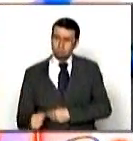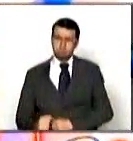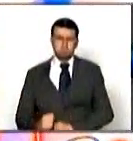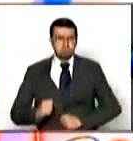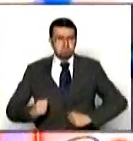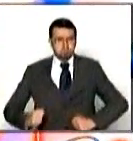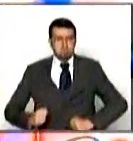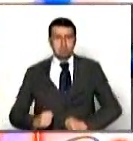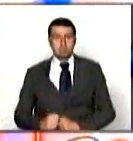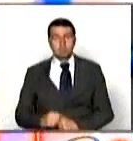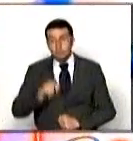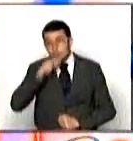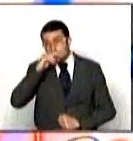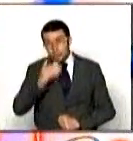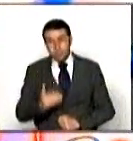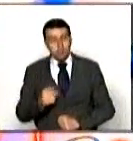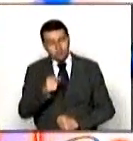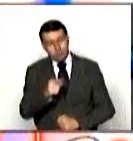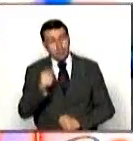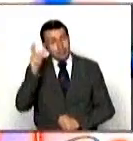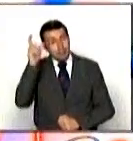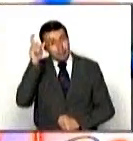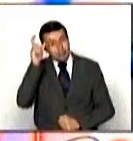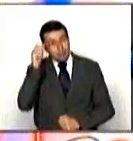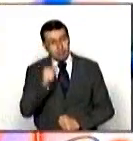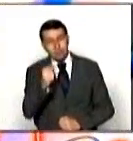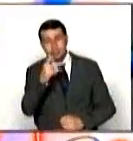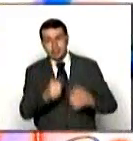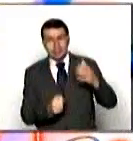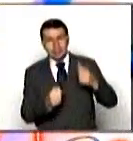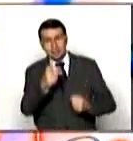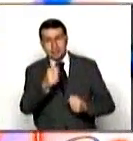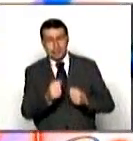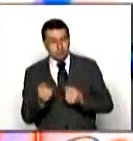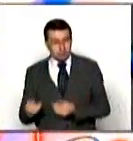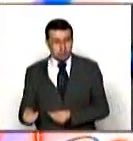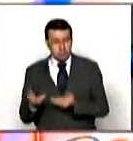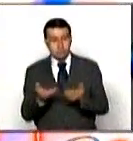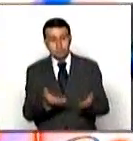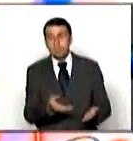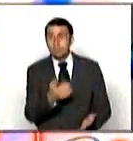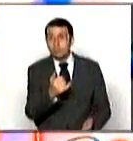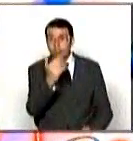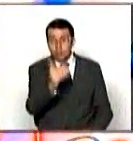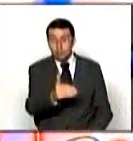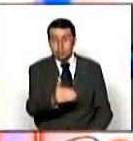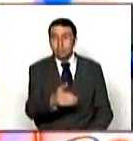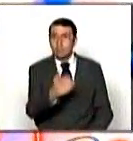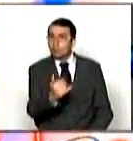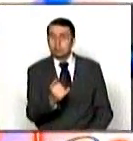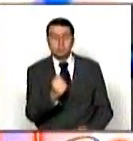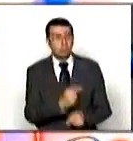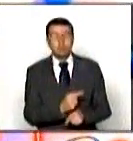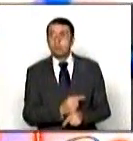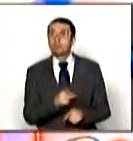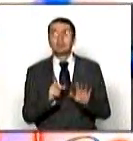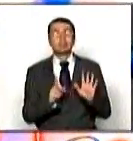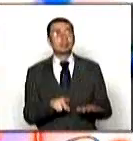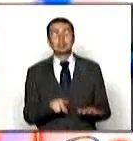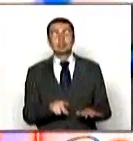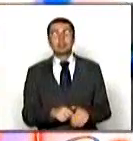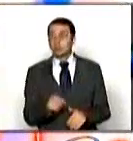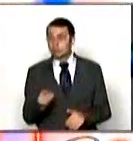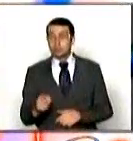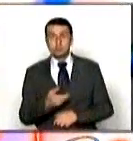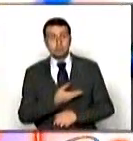Cuando le damos a los niños, y hoy por ejemplo cuando tenemos la experiencia con niños muy pequeños que ni siquiera han cumplido los 6 meses y las mamás ya le están